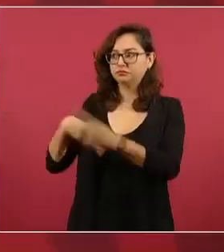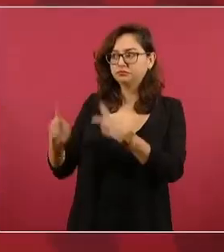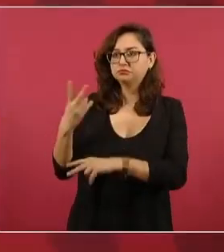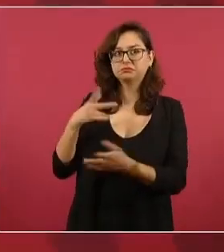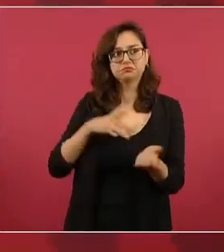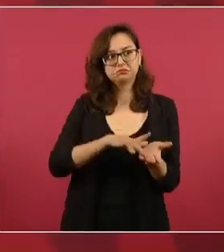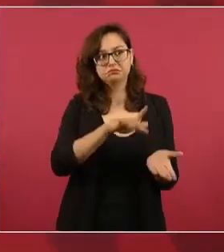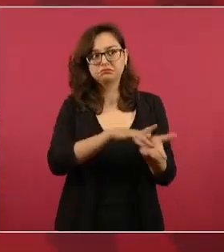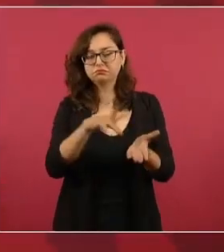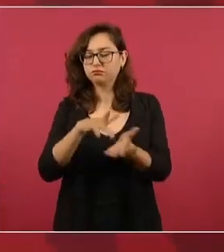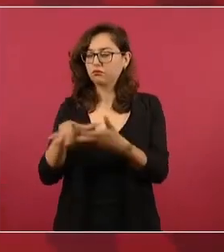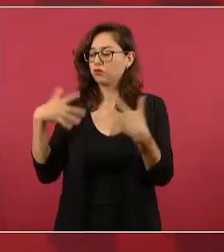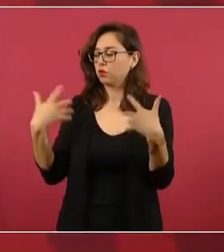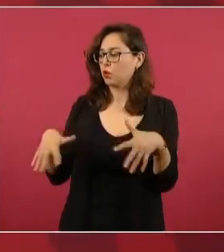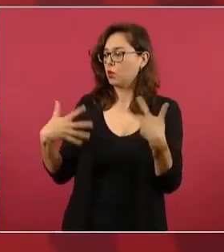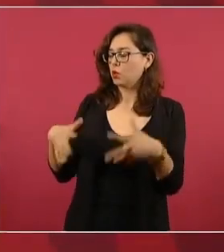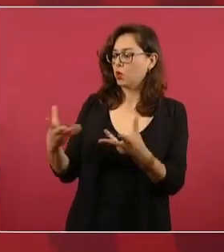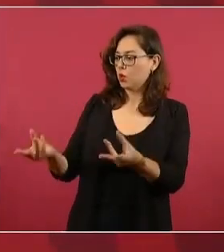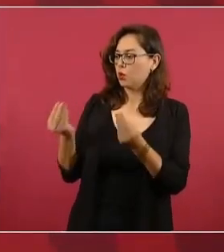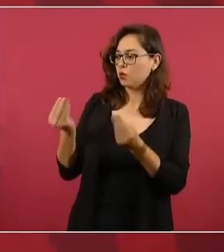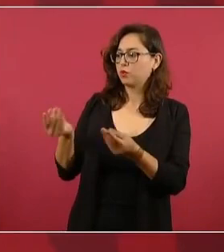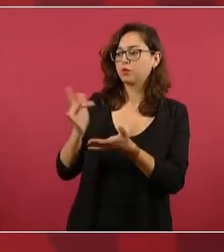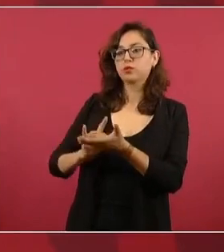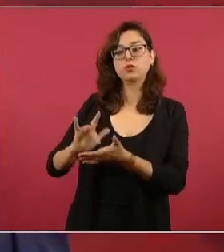Y la verdad